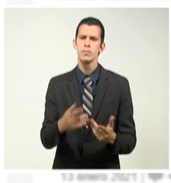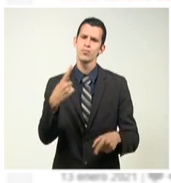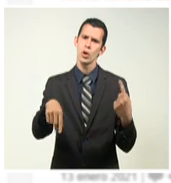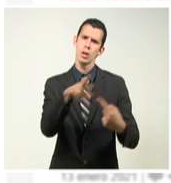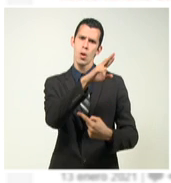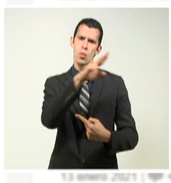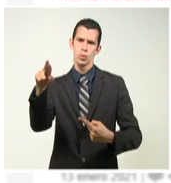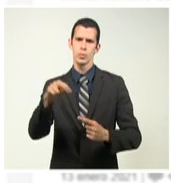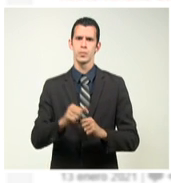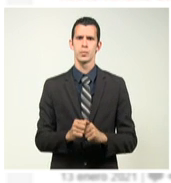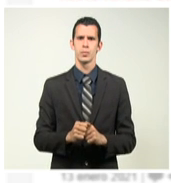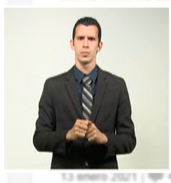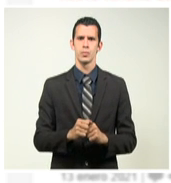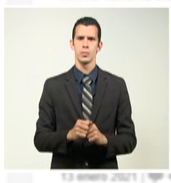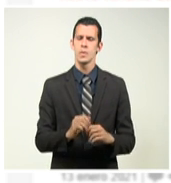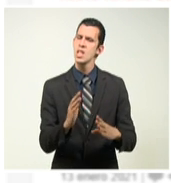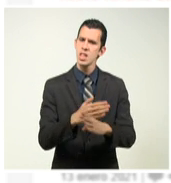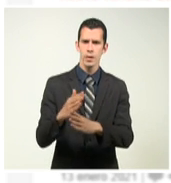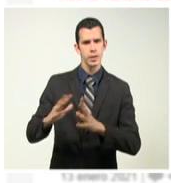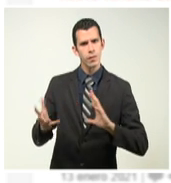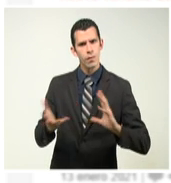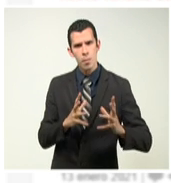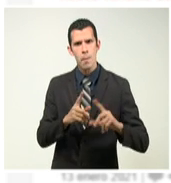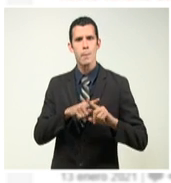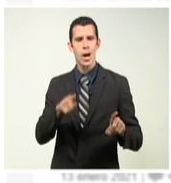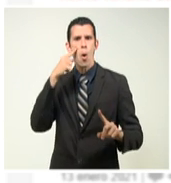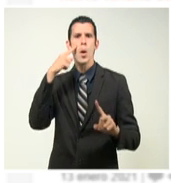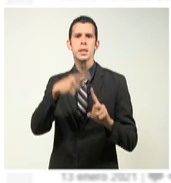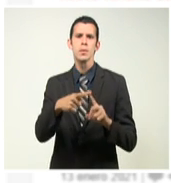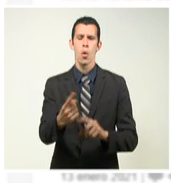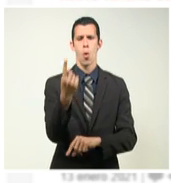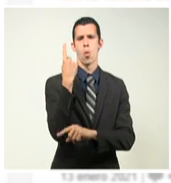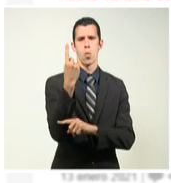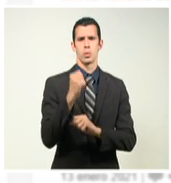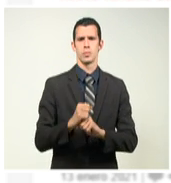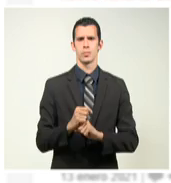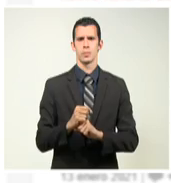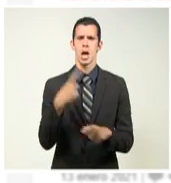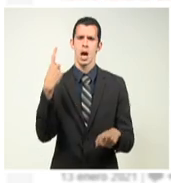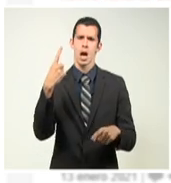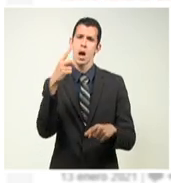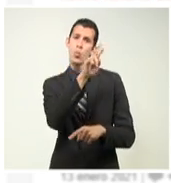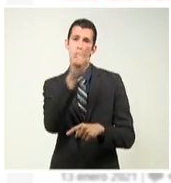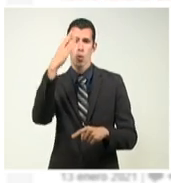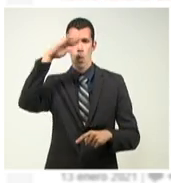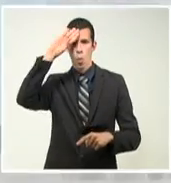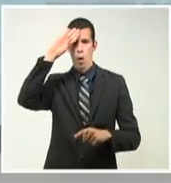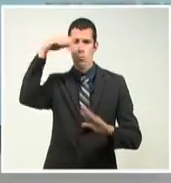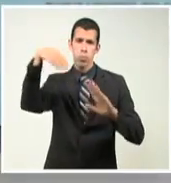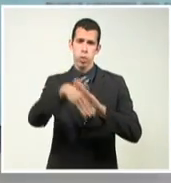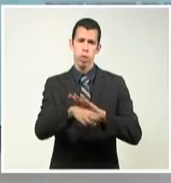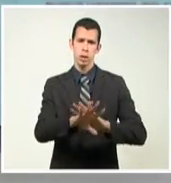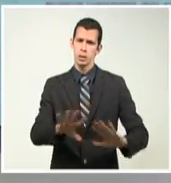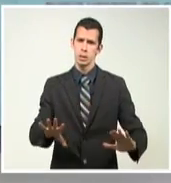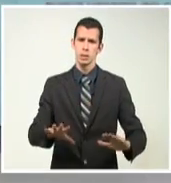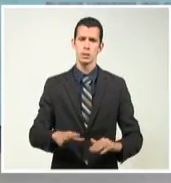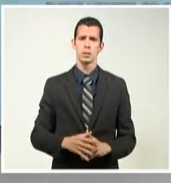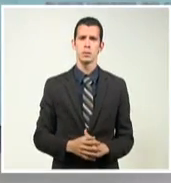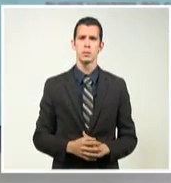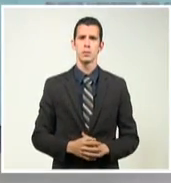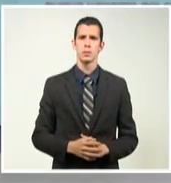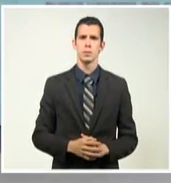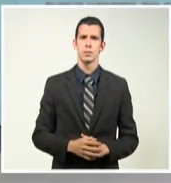pero siempre para lograr exactamente lo mismo, derrocar a la revolución cubana. Los planes